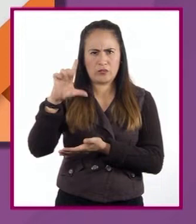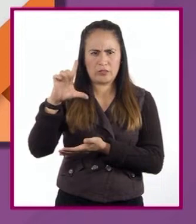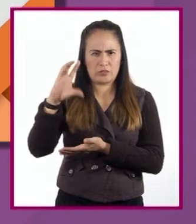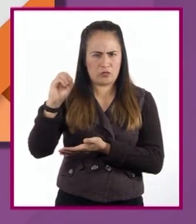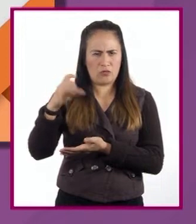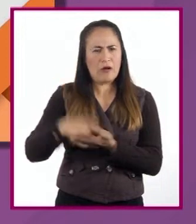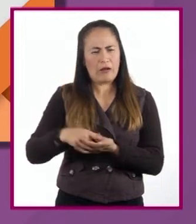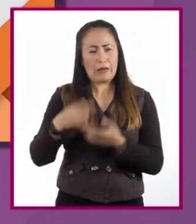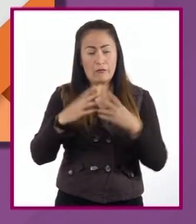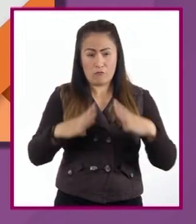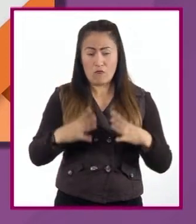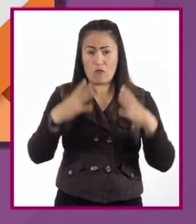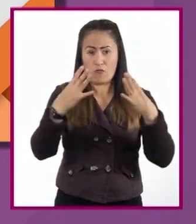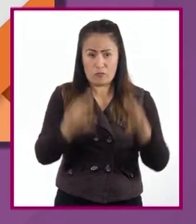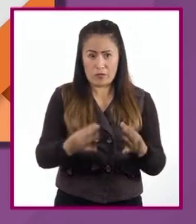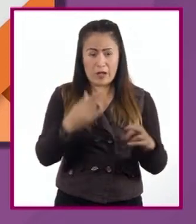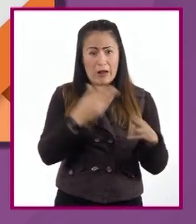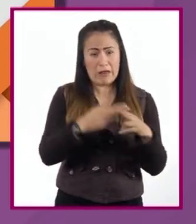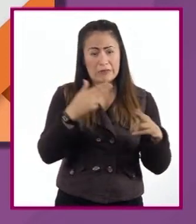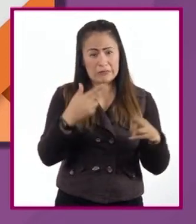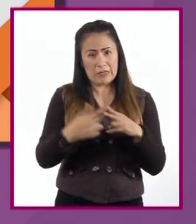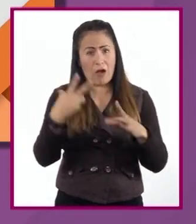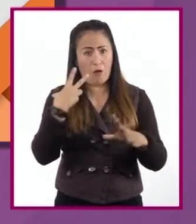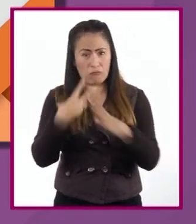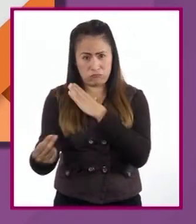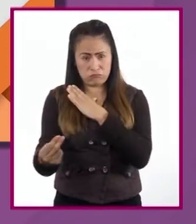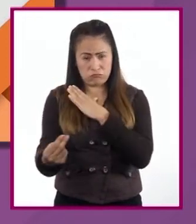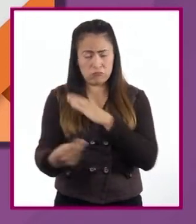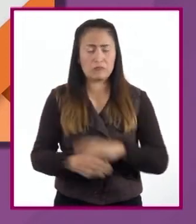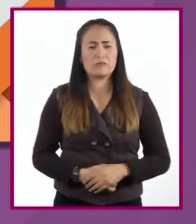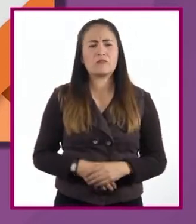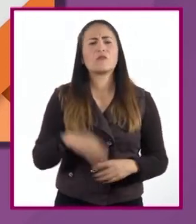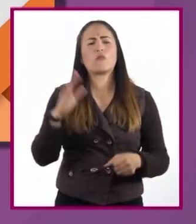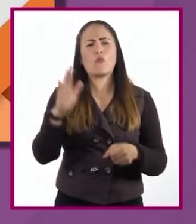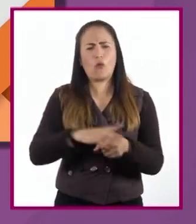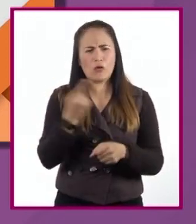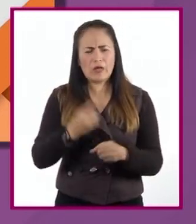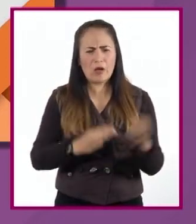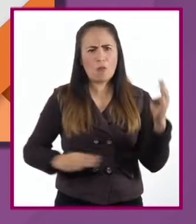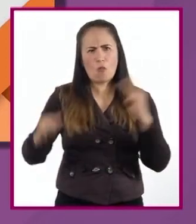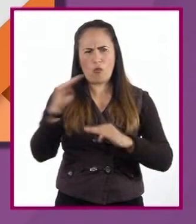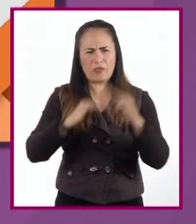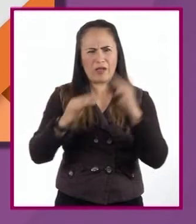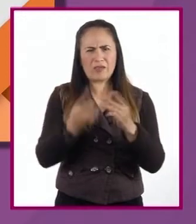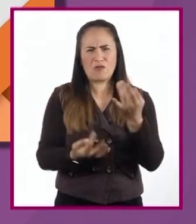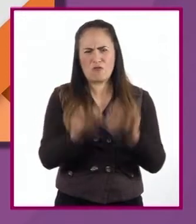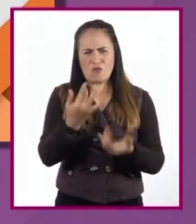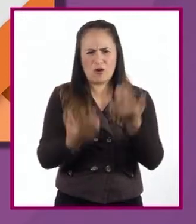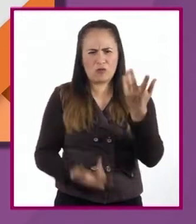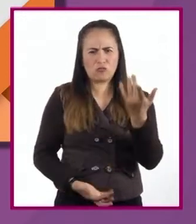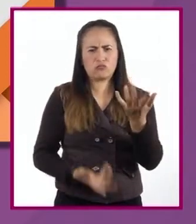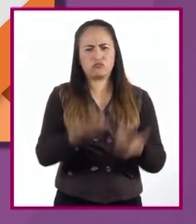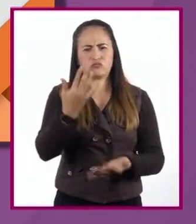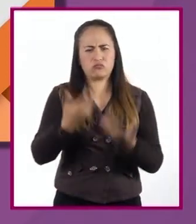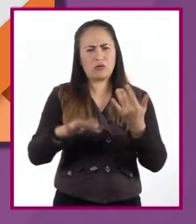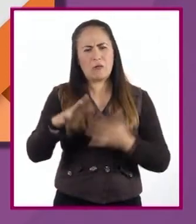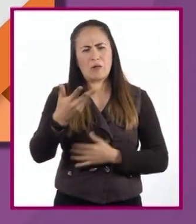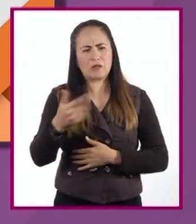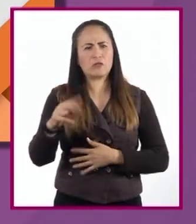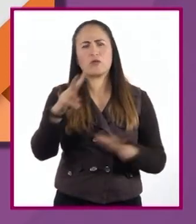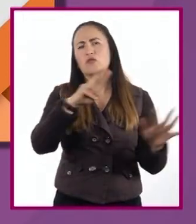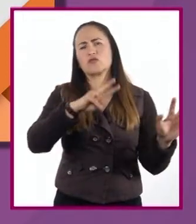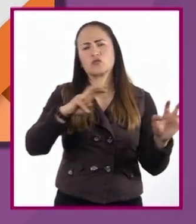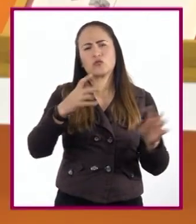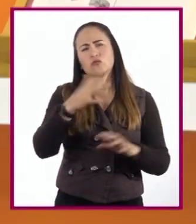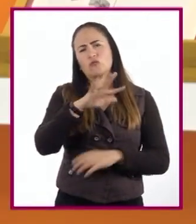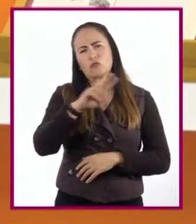sitio desde su fundación hasta su abandono, como consecuencia de la erupción del volcán Xitle hacia 250 después